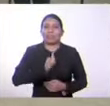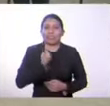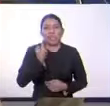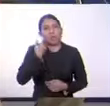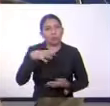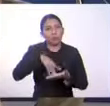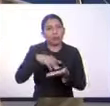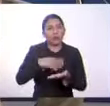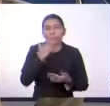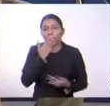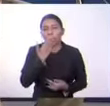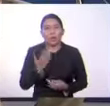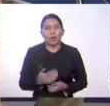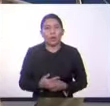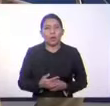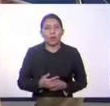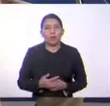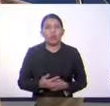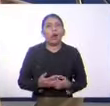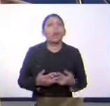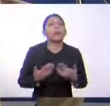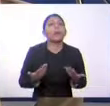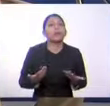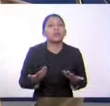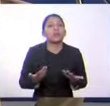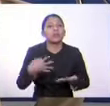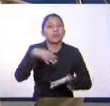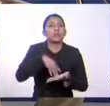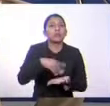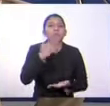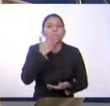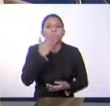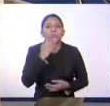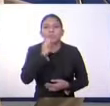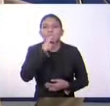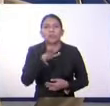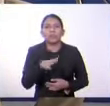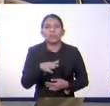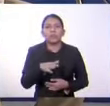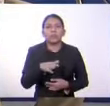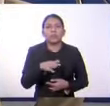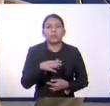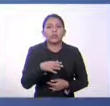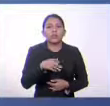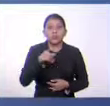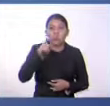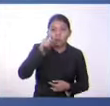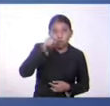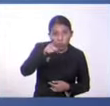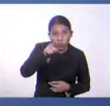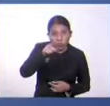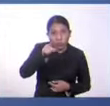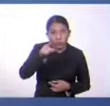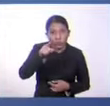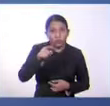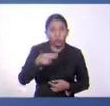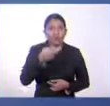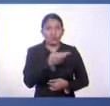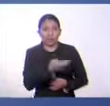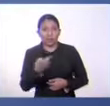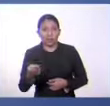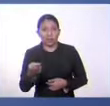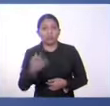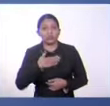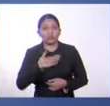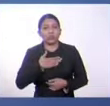pueblos indígenas. Pero ¿qué pasa cuando entonces los pueblos indígenas dicen, por ejemplo, esto que ustedes solamente le llaman recurso natural, yo